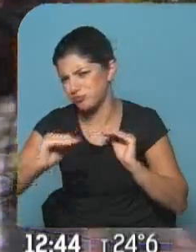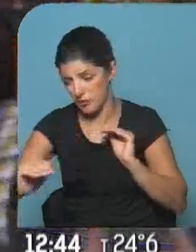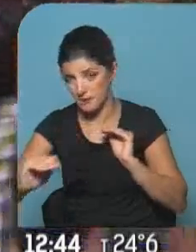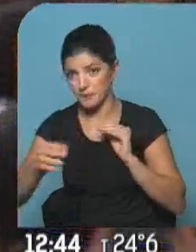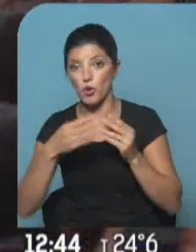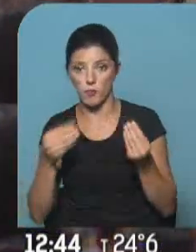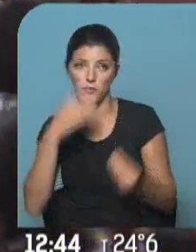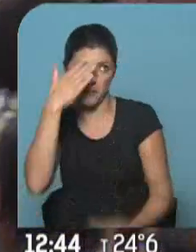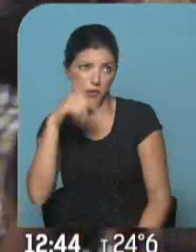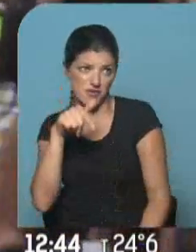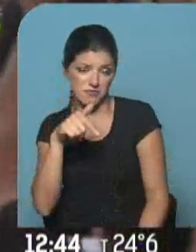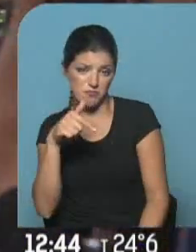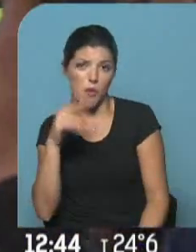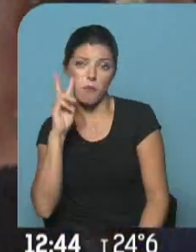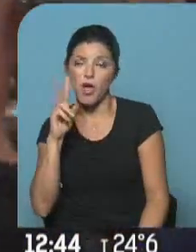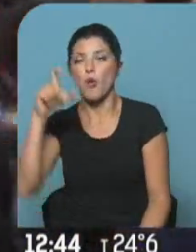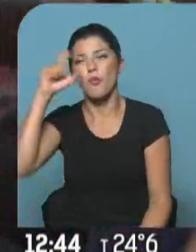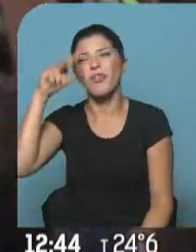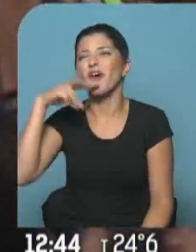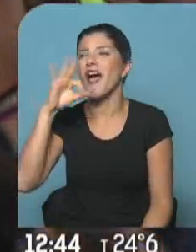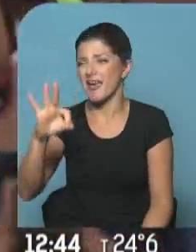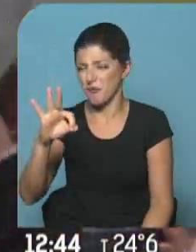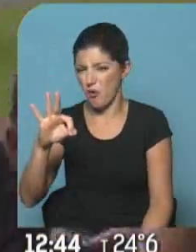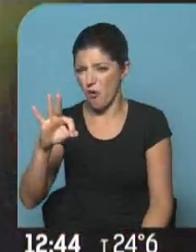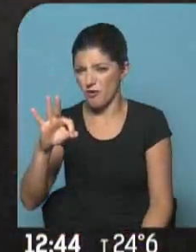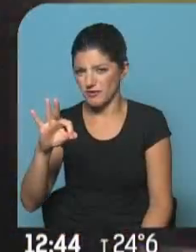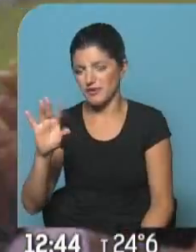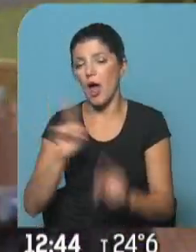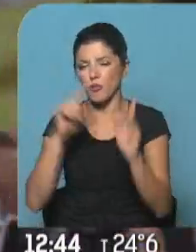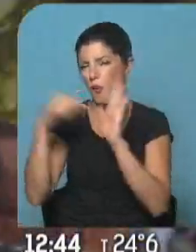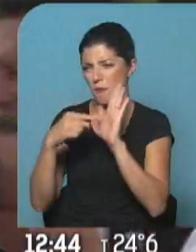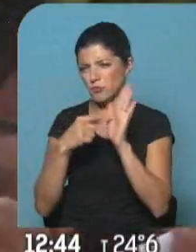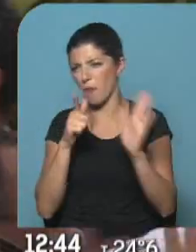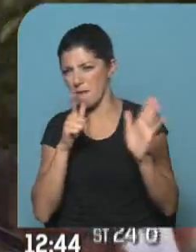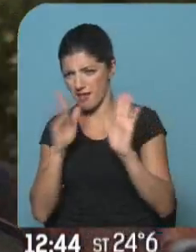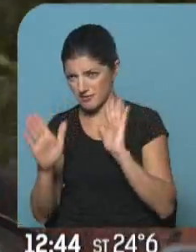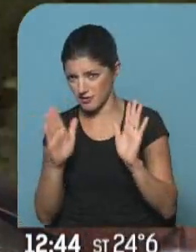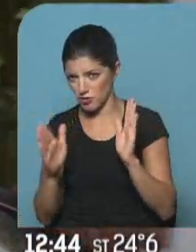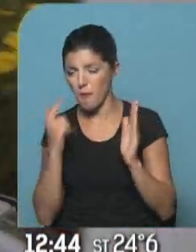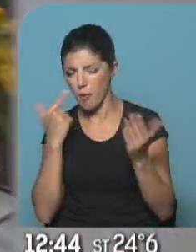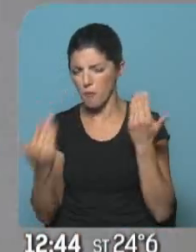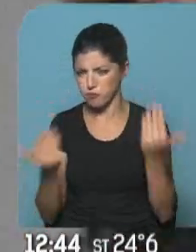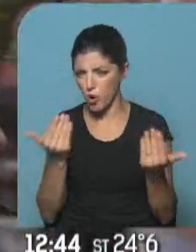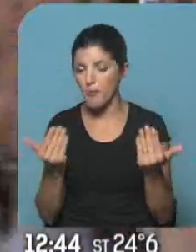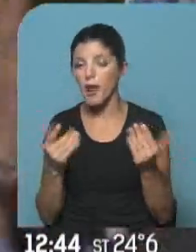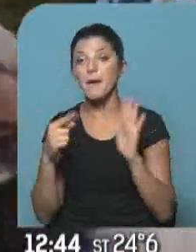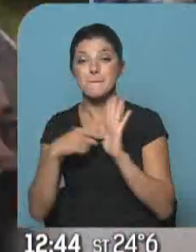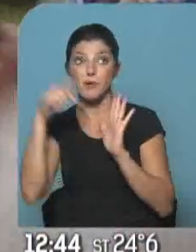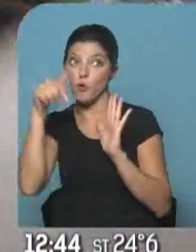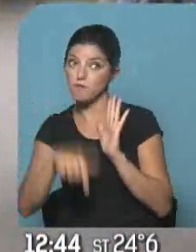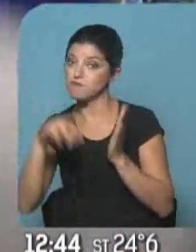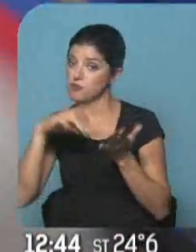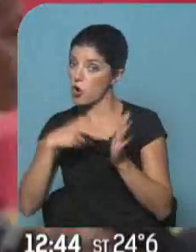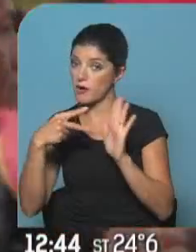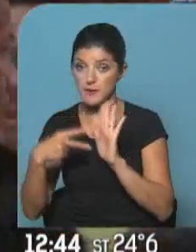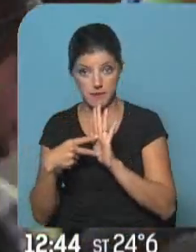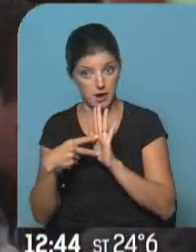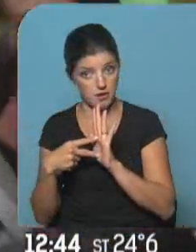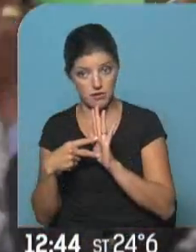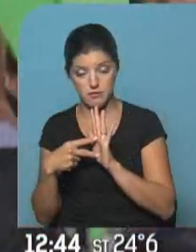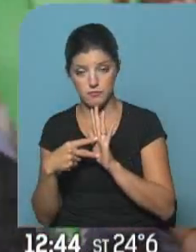Después lo vamos a ver con el tema de Evo Morales, que en este punto tiene similitudes. Pero evidentemente Acá hay una dificultad